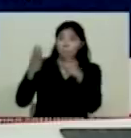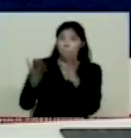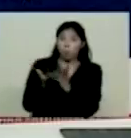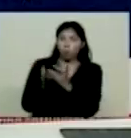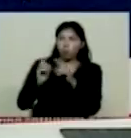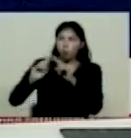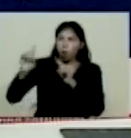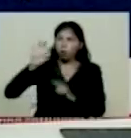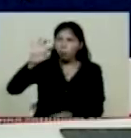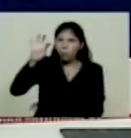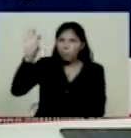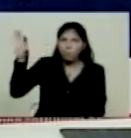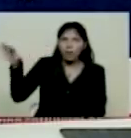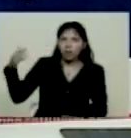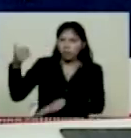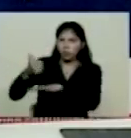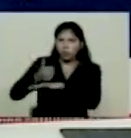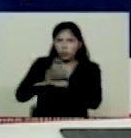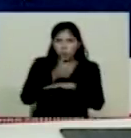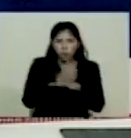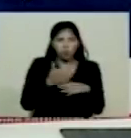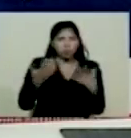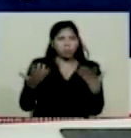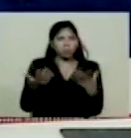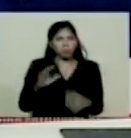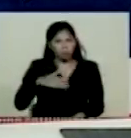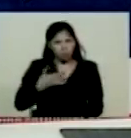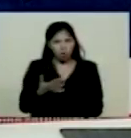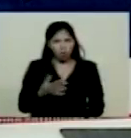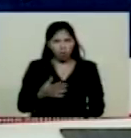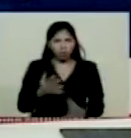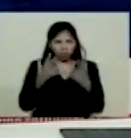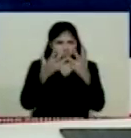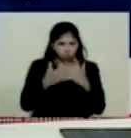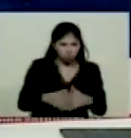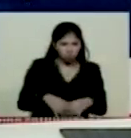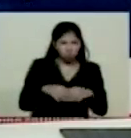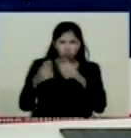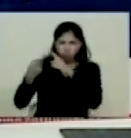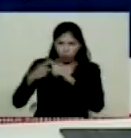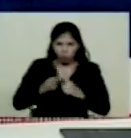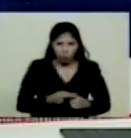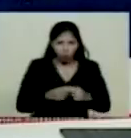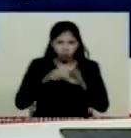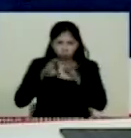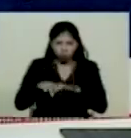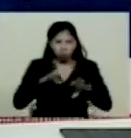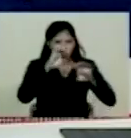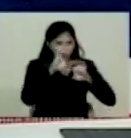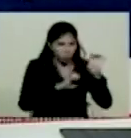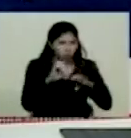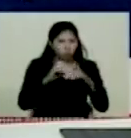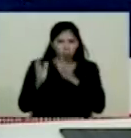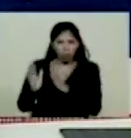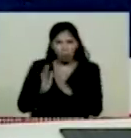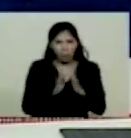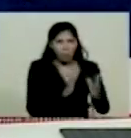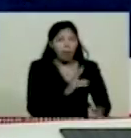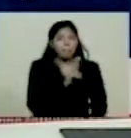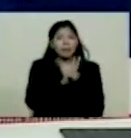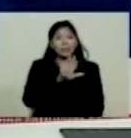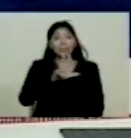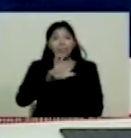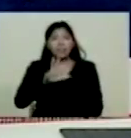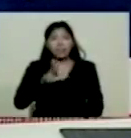en capacidad de escrutar, transmitir y totalizar 23 elecciones que fueron las